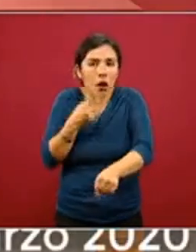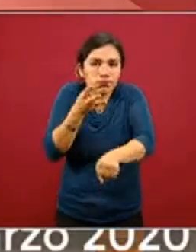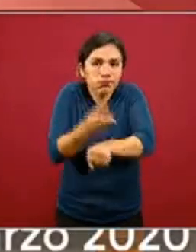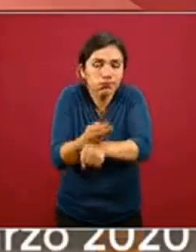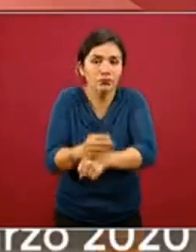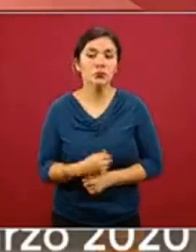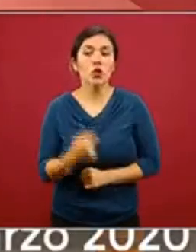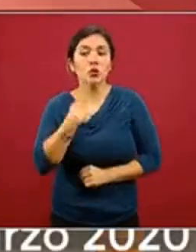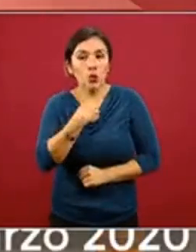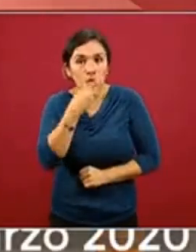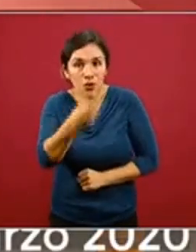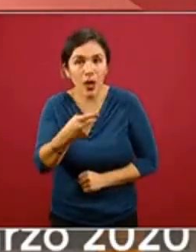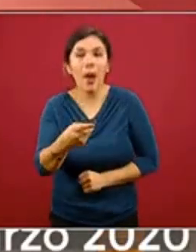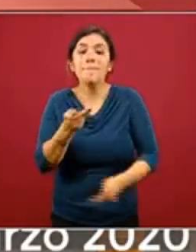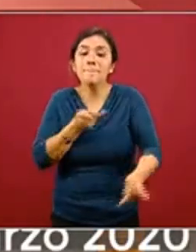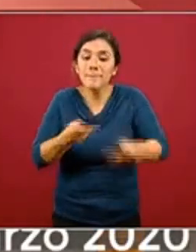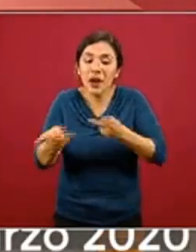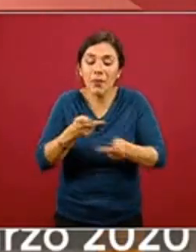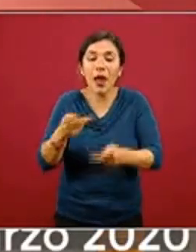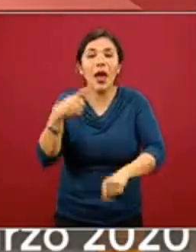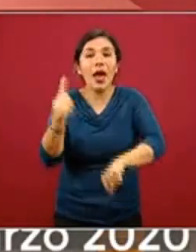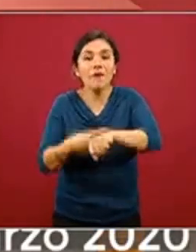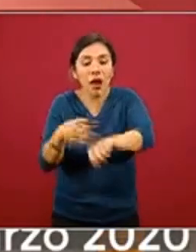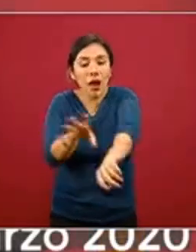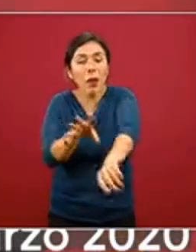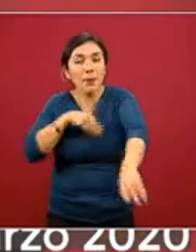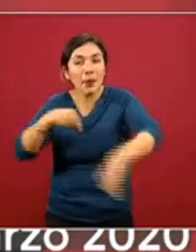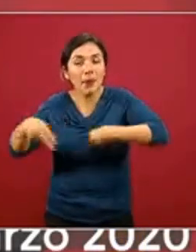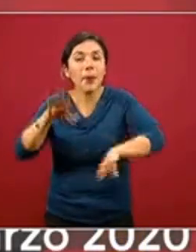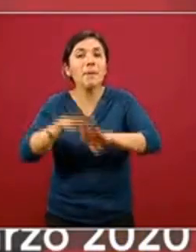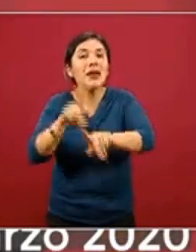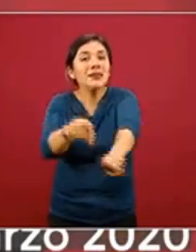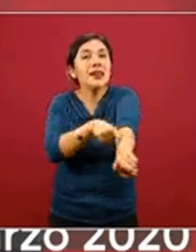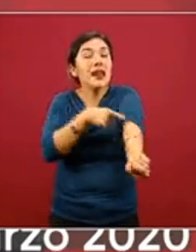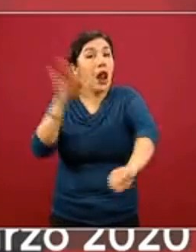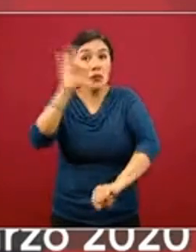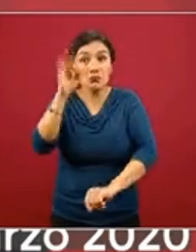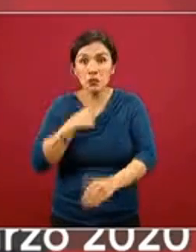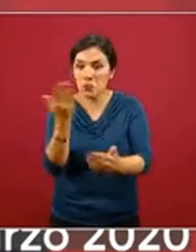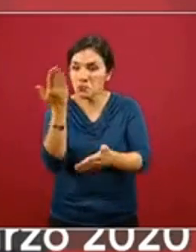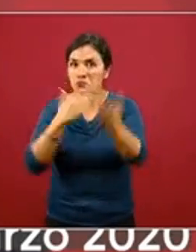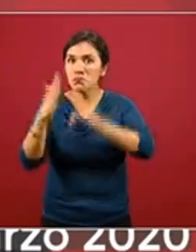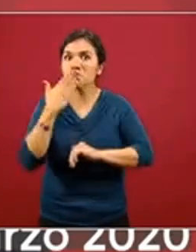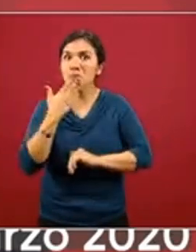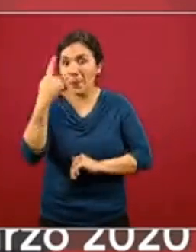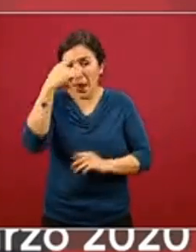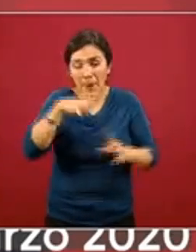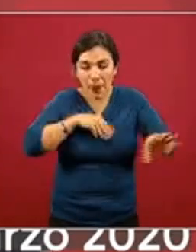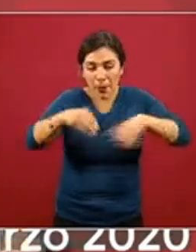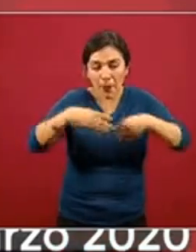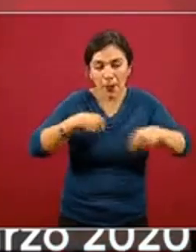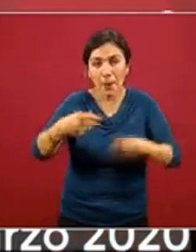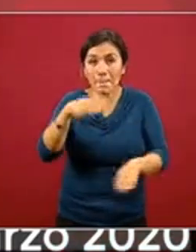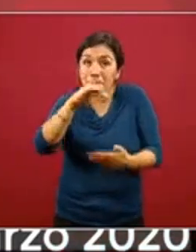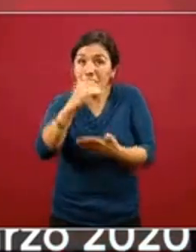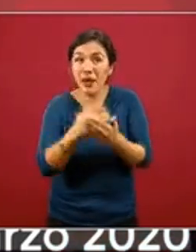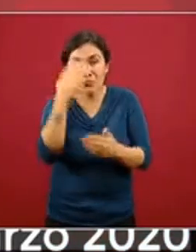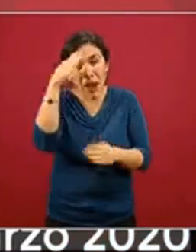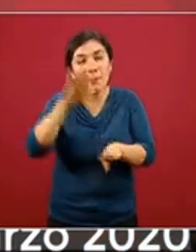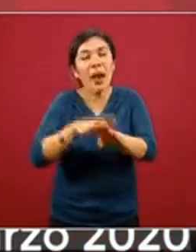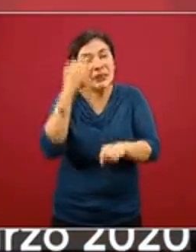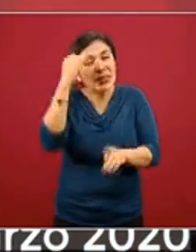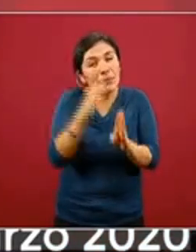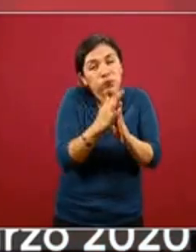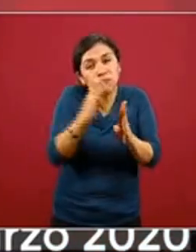dicho, preparémonos para una epidemia larga, porque si tenemos éxito en retardar la transmisión, vamos a tener